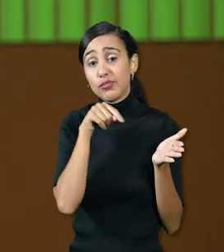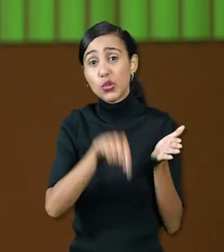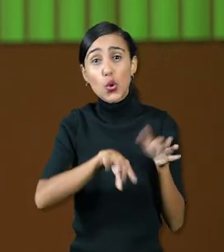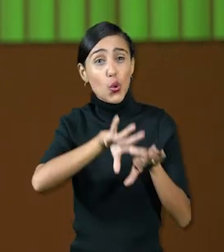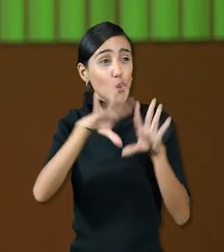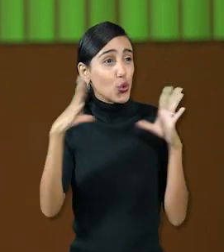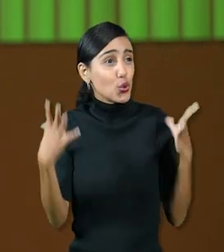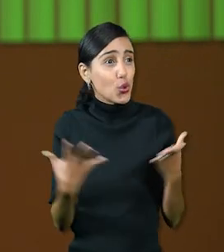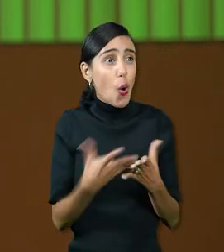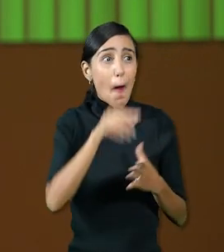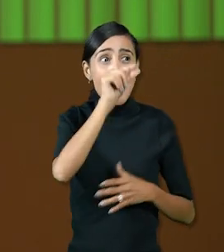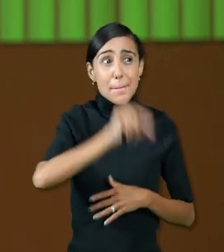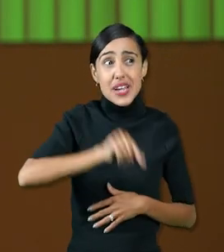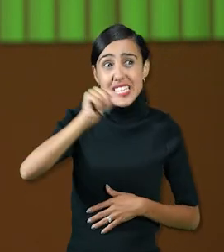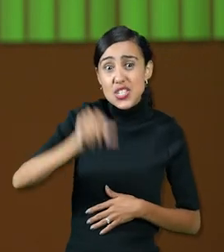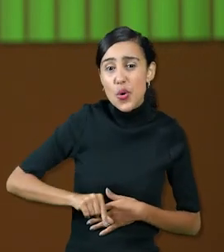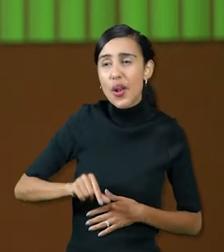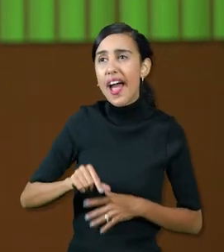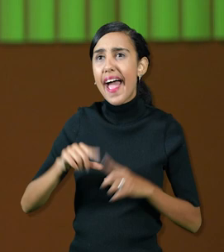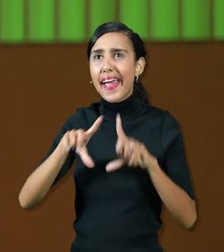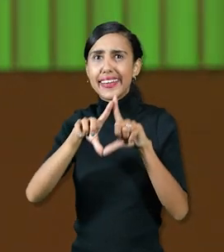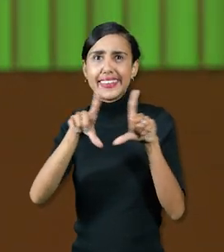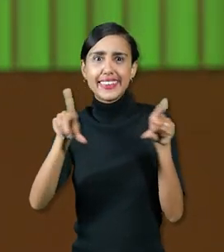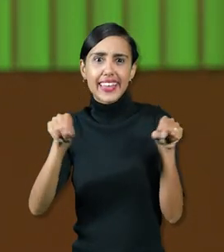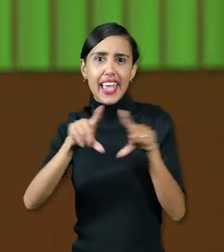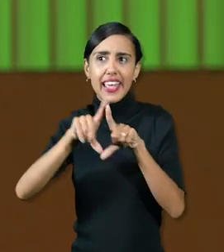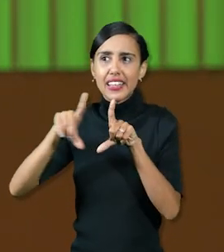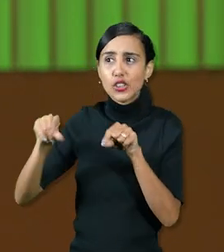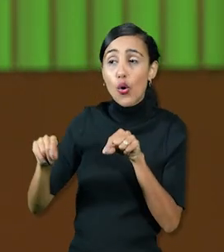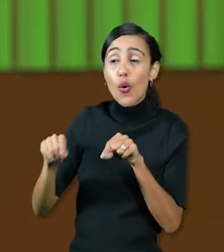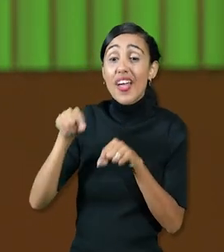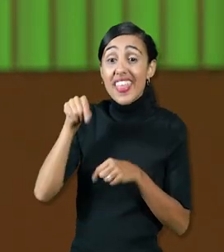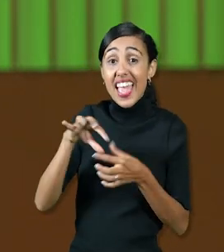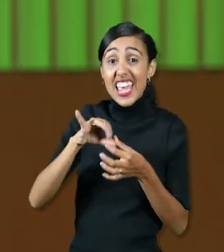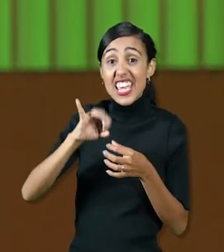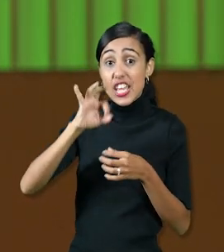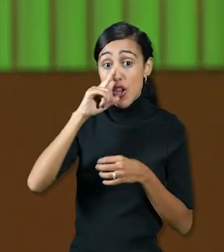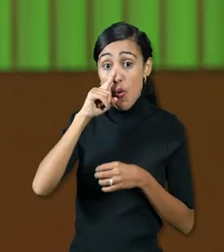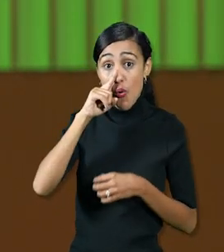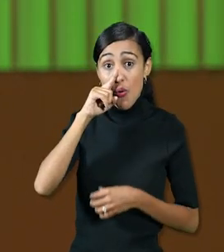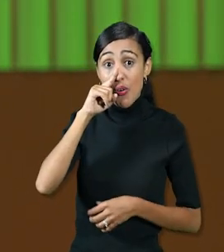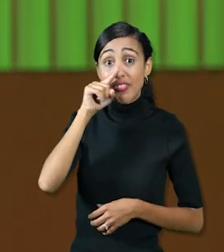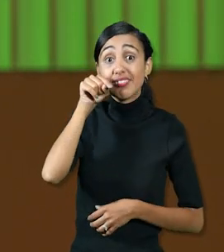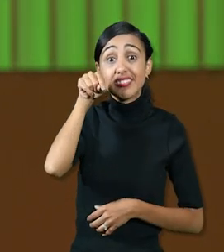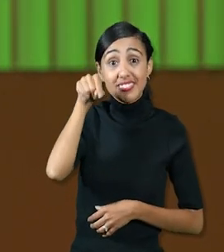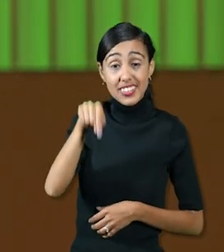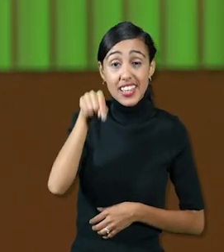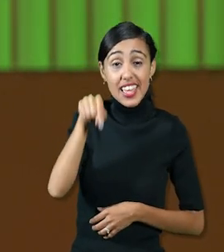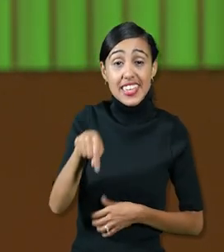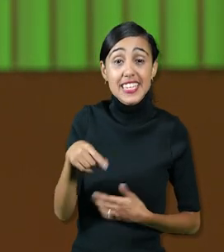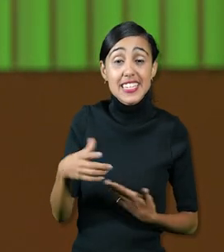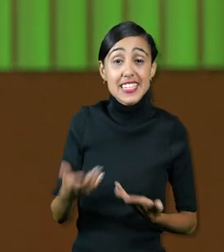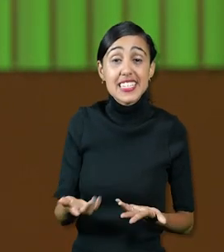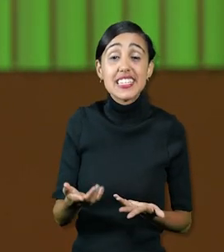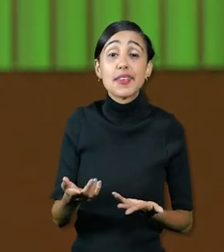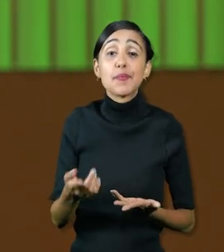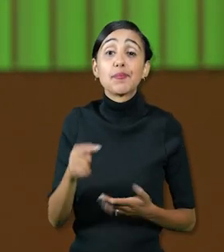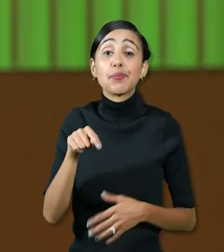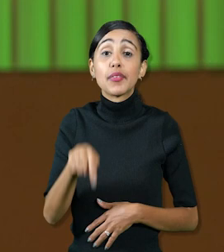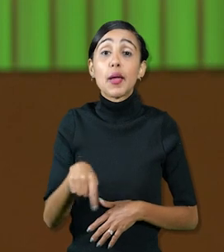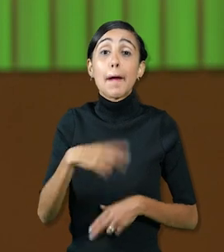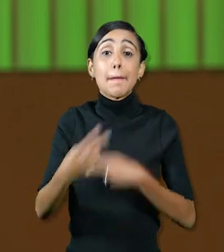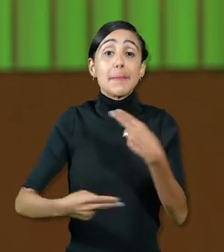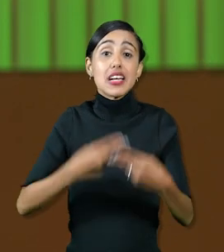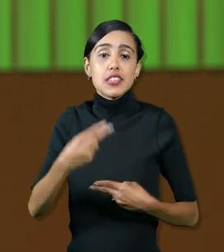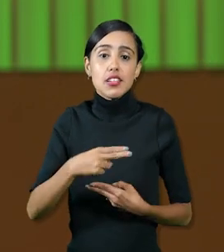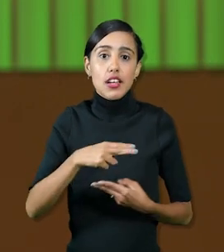todos los personajes, los textos. Y del guión es el punto de partida para